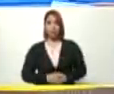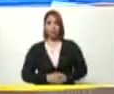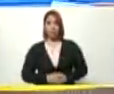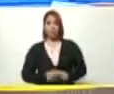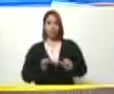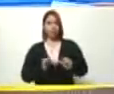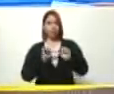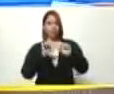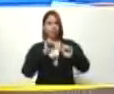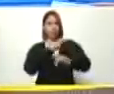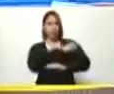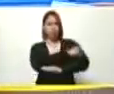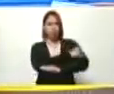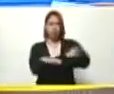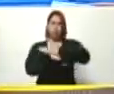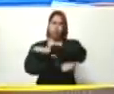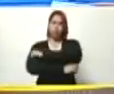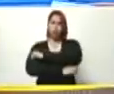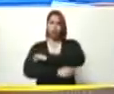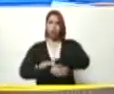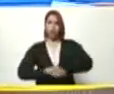mantener sus músculos